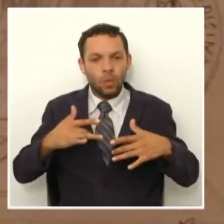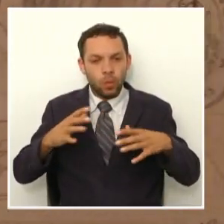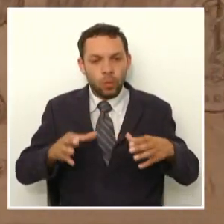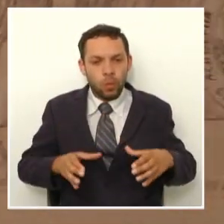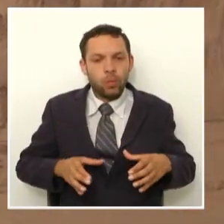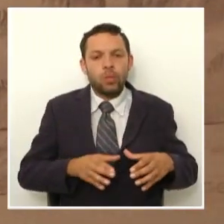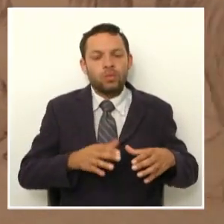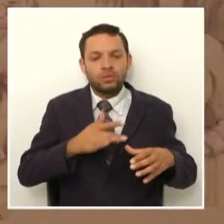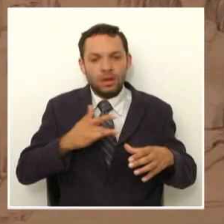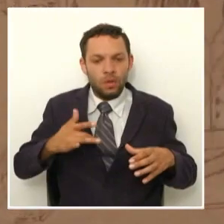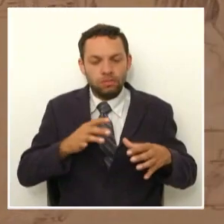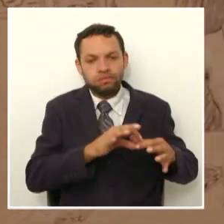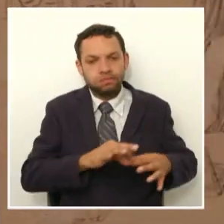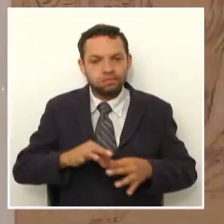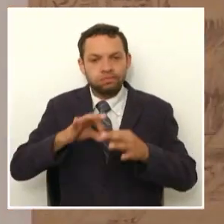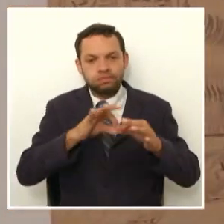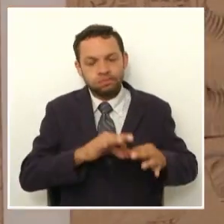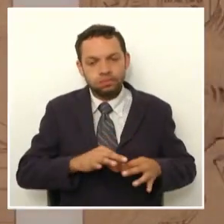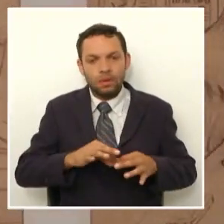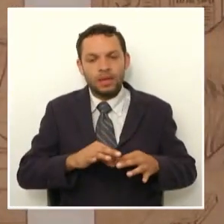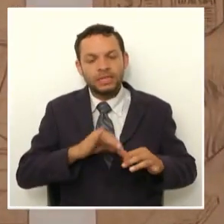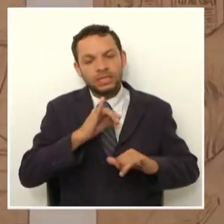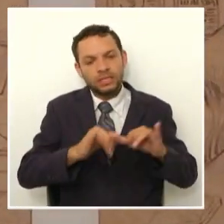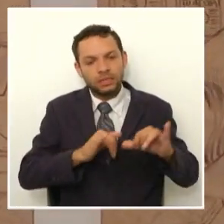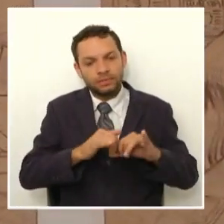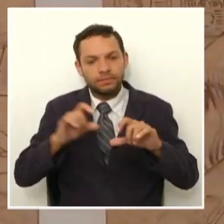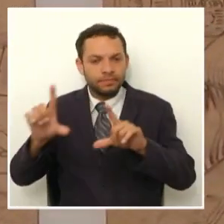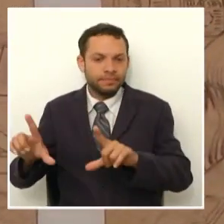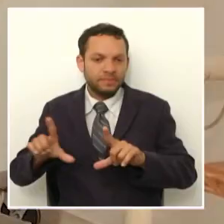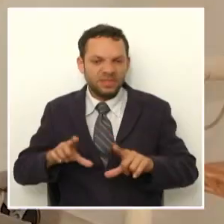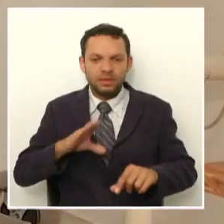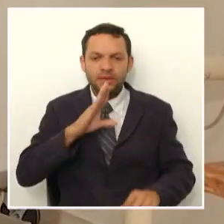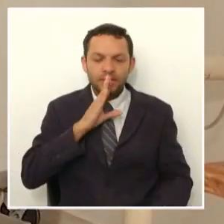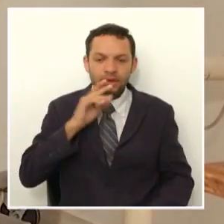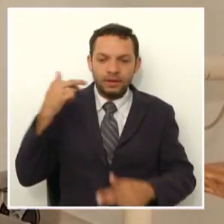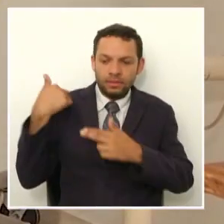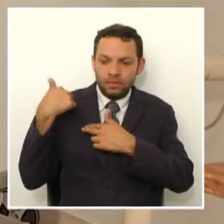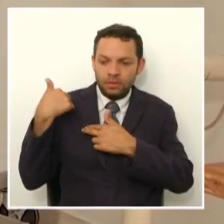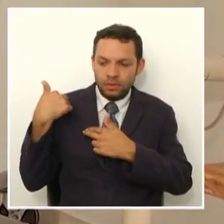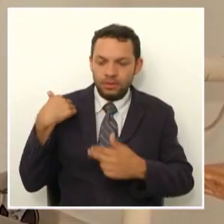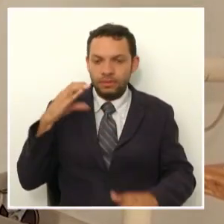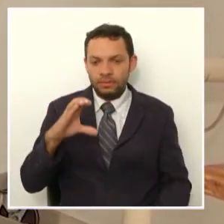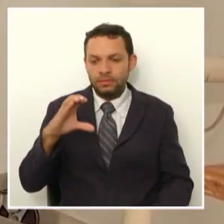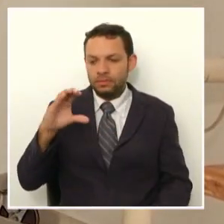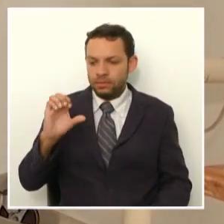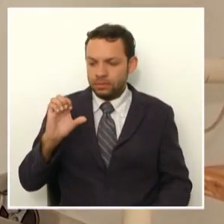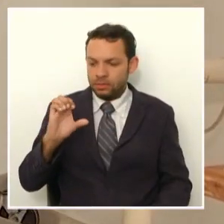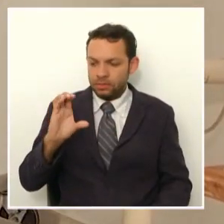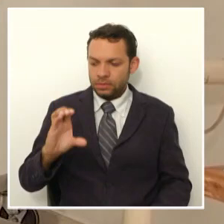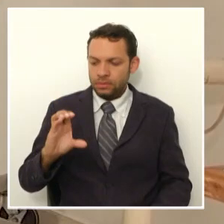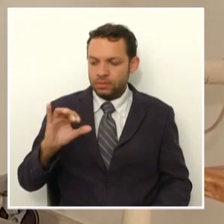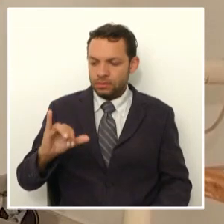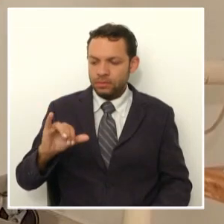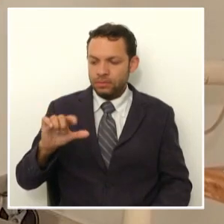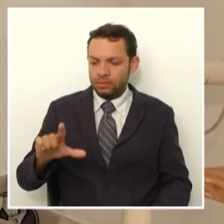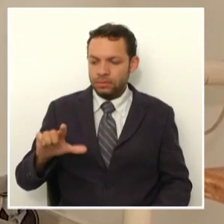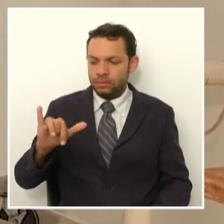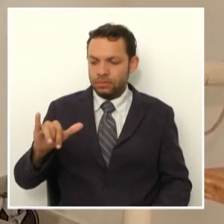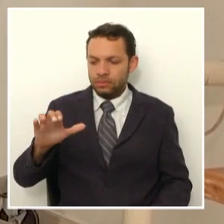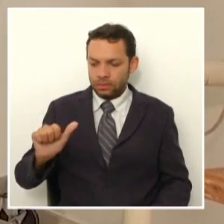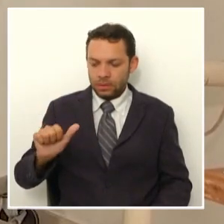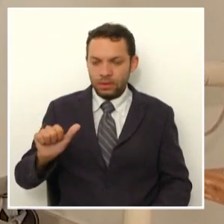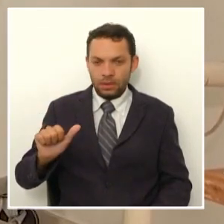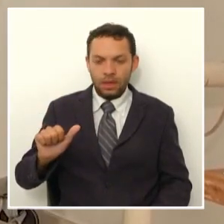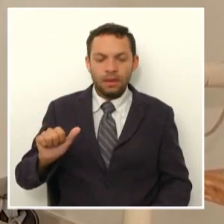es el Hombredane de Oro. Eso lo tenemos la doctora Cecilia Correa y yo. Es decir, a pesar de ser un programa